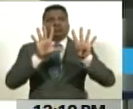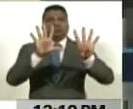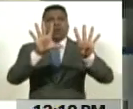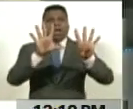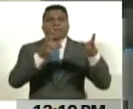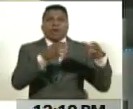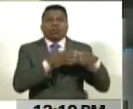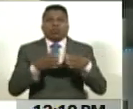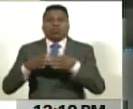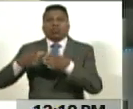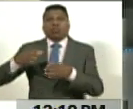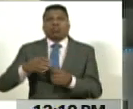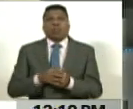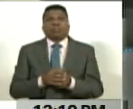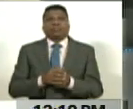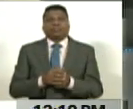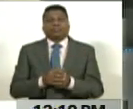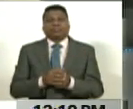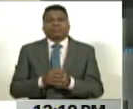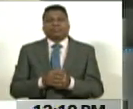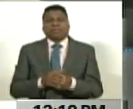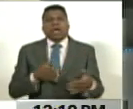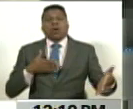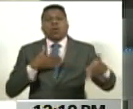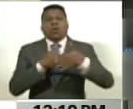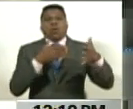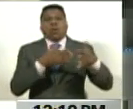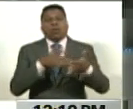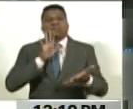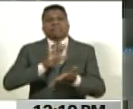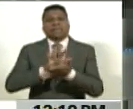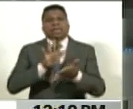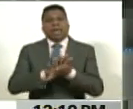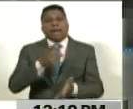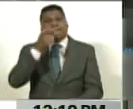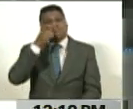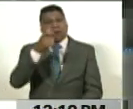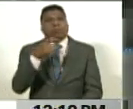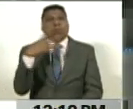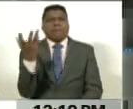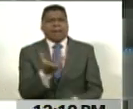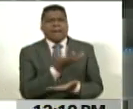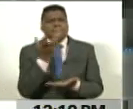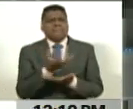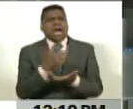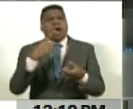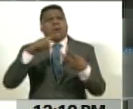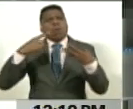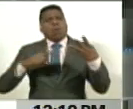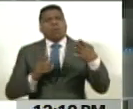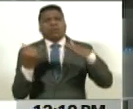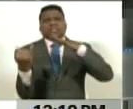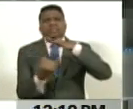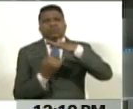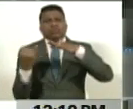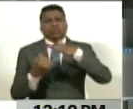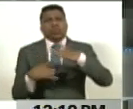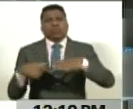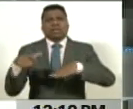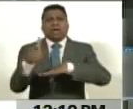cuales atentaron contra la tranquilidad de nuestra gente, contra bienes públicos, así como también esos bienes privados de esta